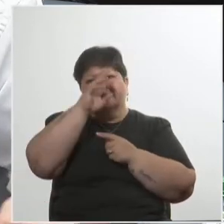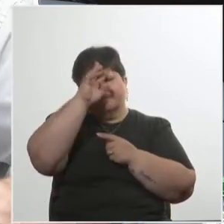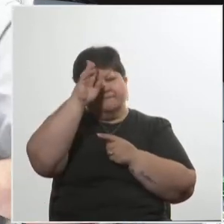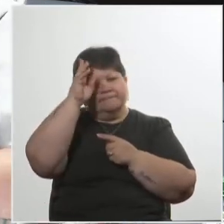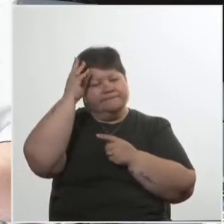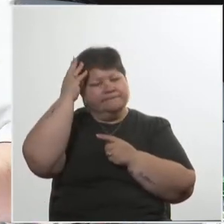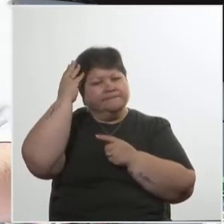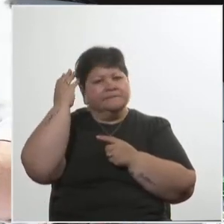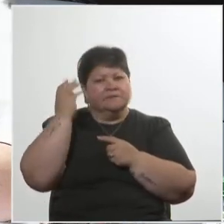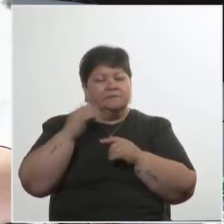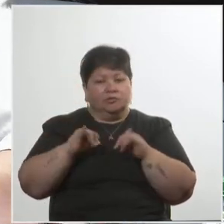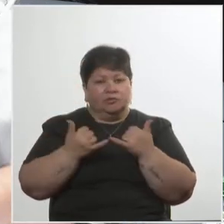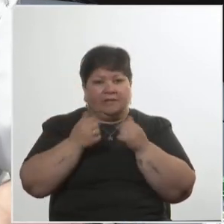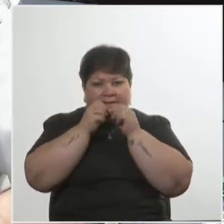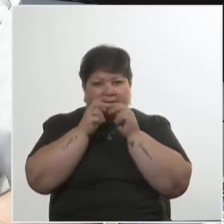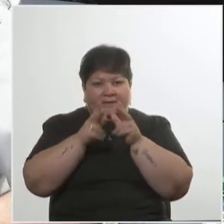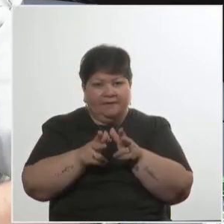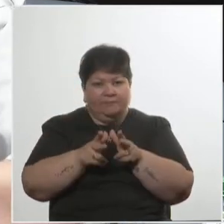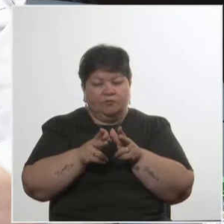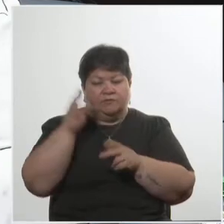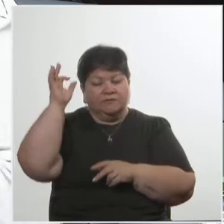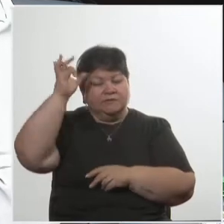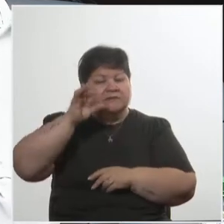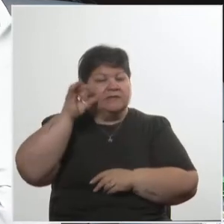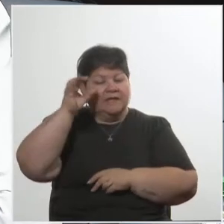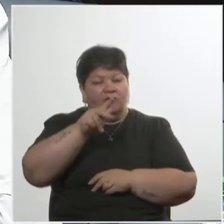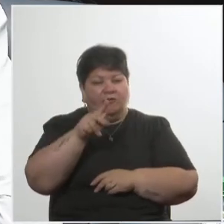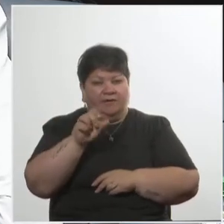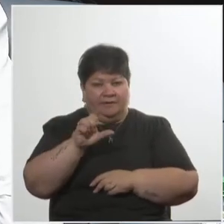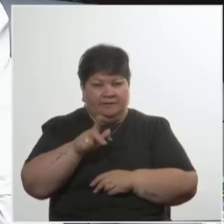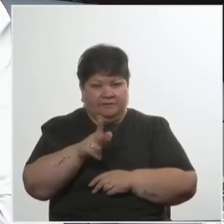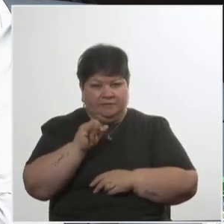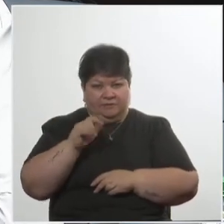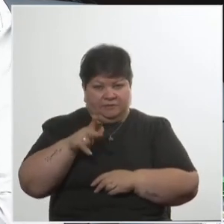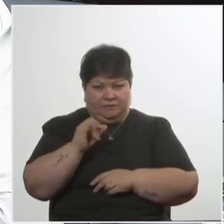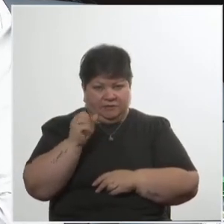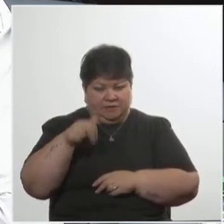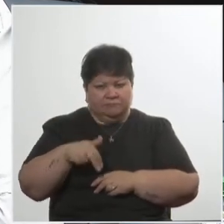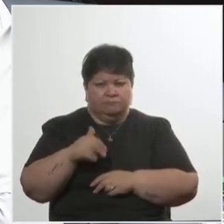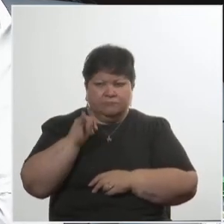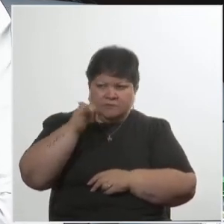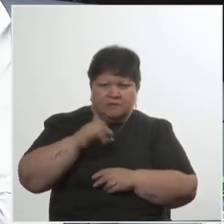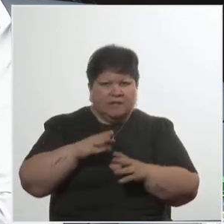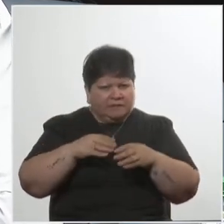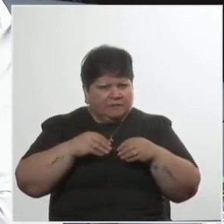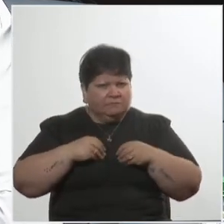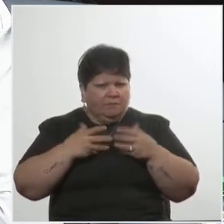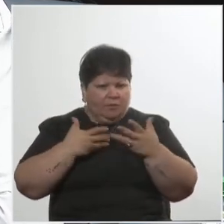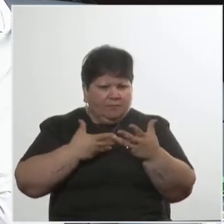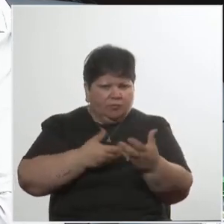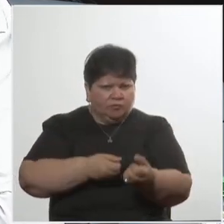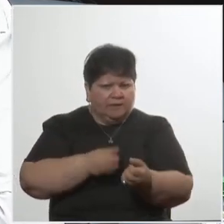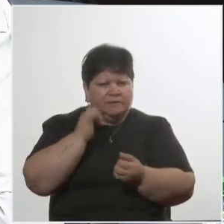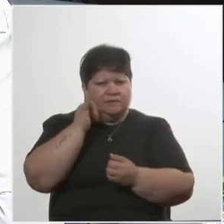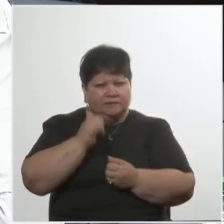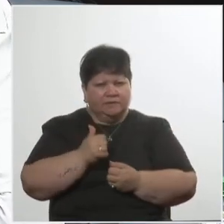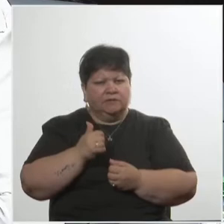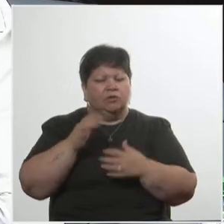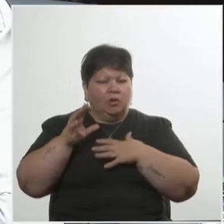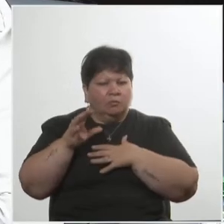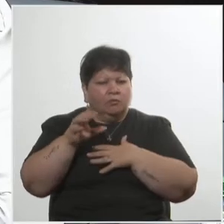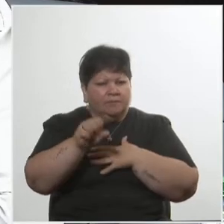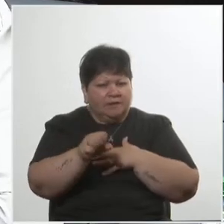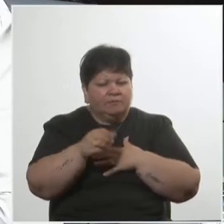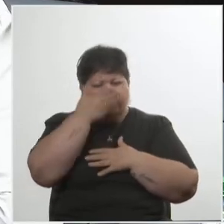dijimos y lo señalamos lo señaló la senadora quinchana aquel momento estamos dispuestos a acompañar y nos comprometemos como